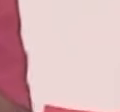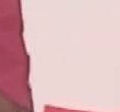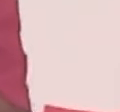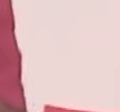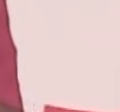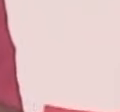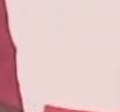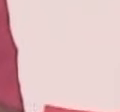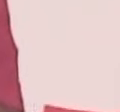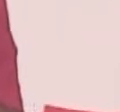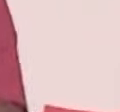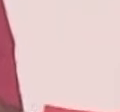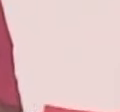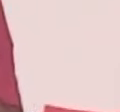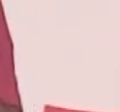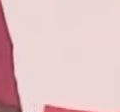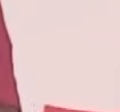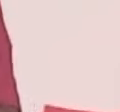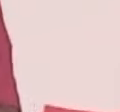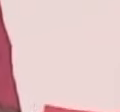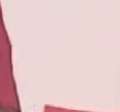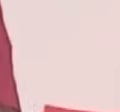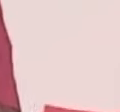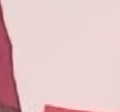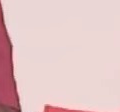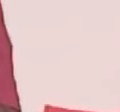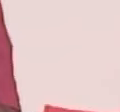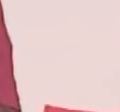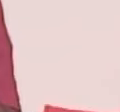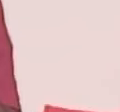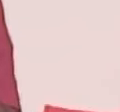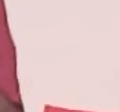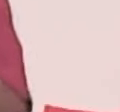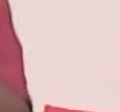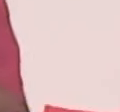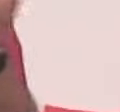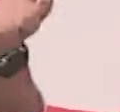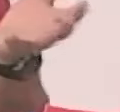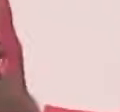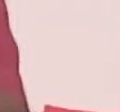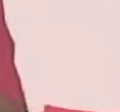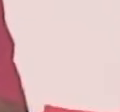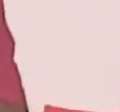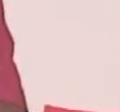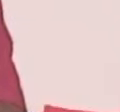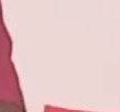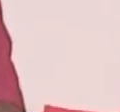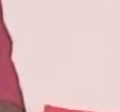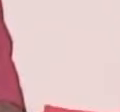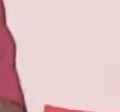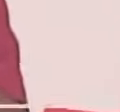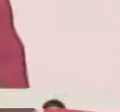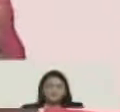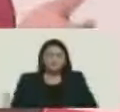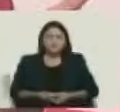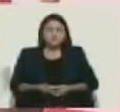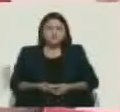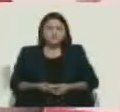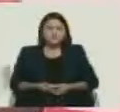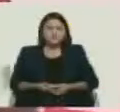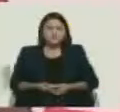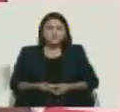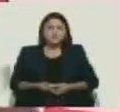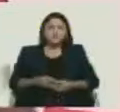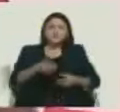ahorita? ¿A quién le importa lo que diga Capriles? ¿Qué trascendencia tiene? ¿Dónde está Leopoldo